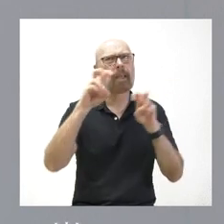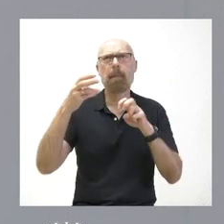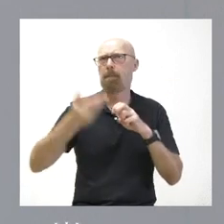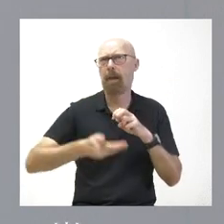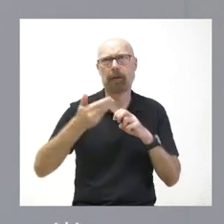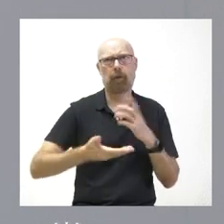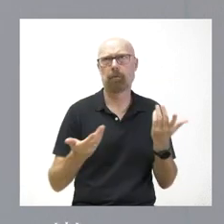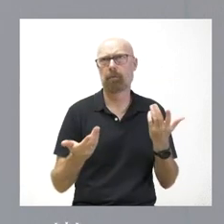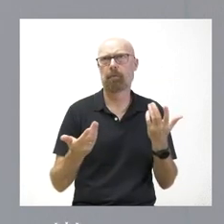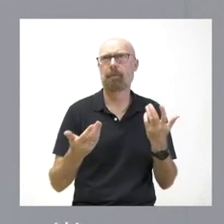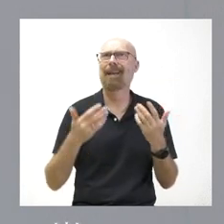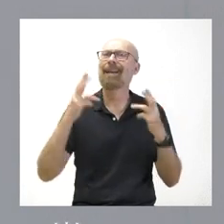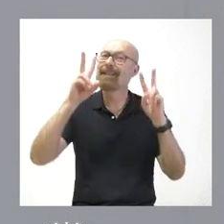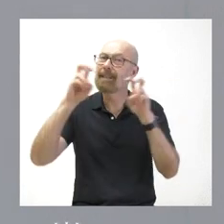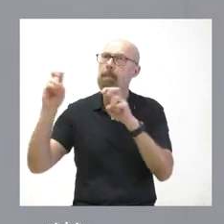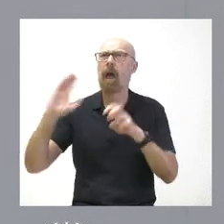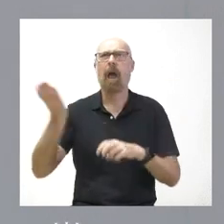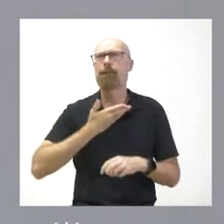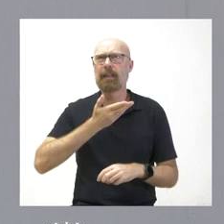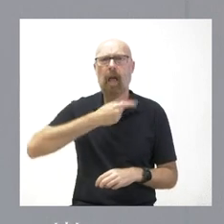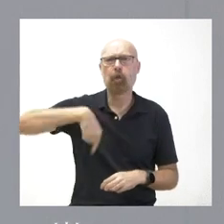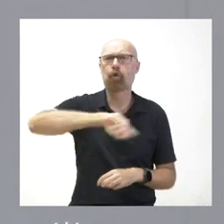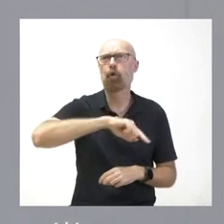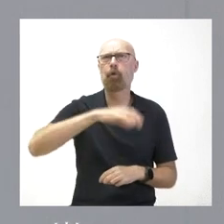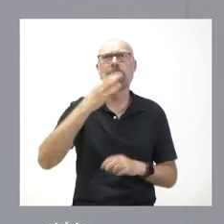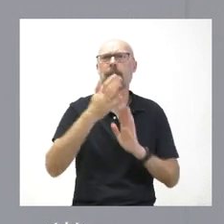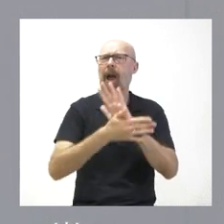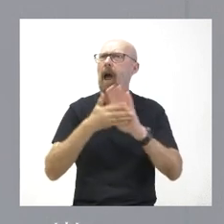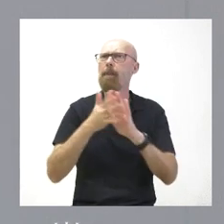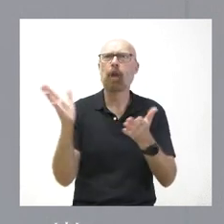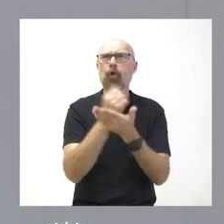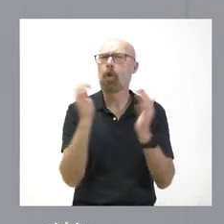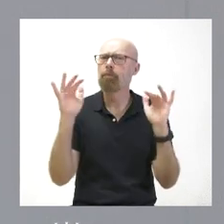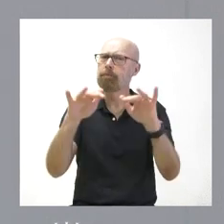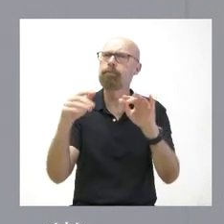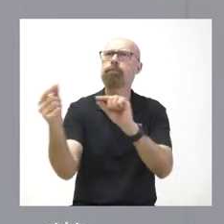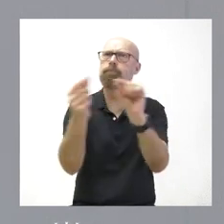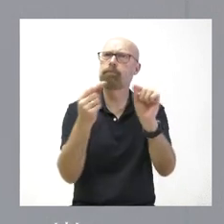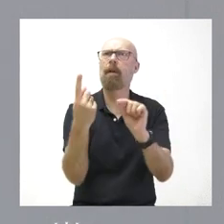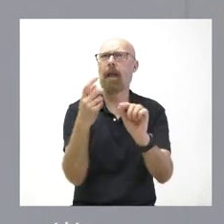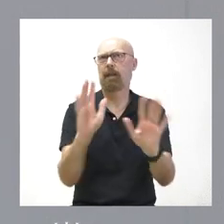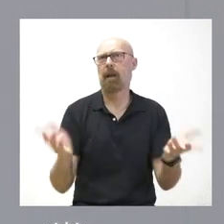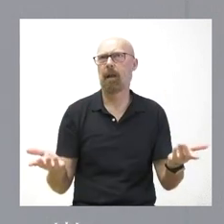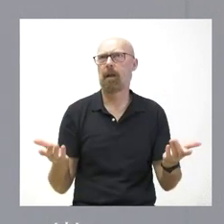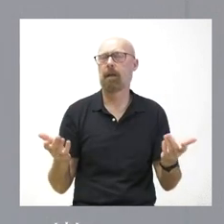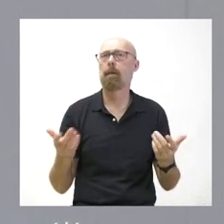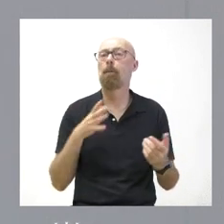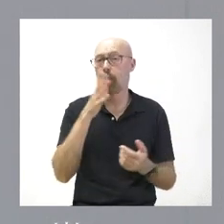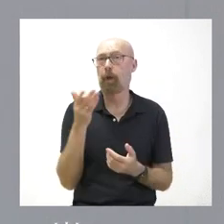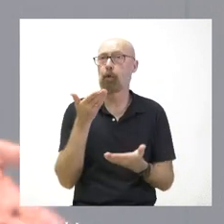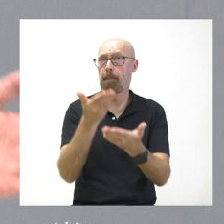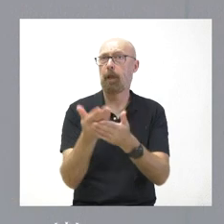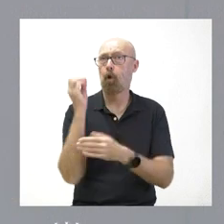hay temas que nos afectan a todos que tienen que ser hablados entre todos surgimos esta conferencia de presidentes el